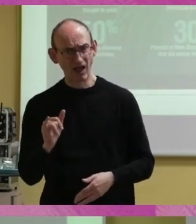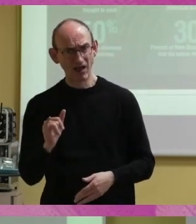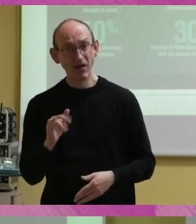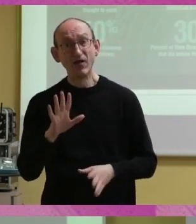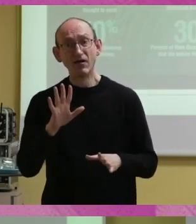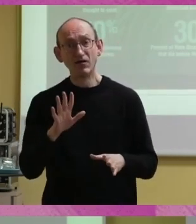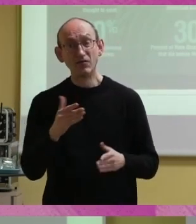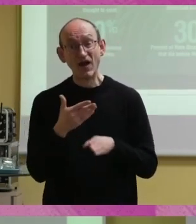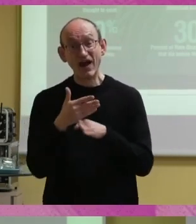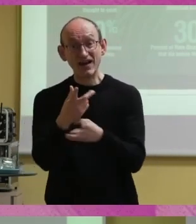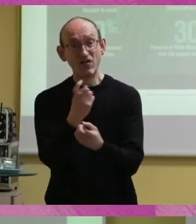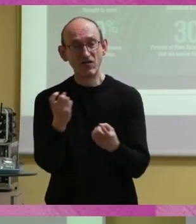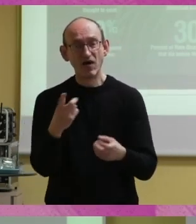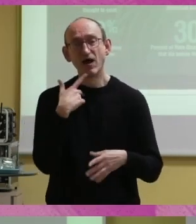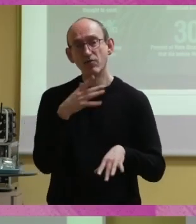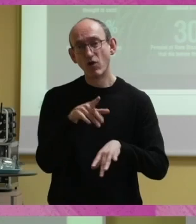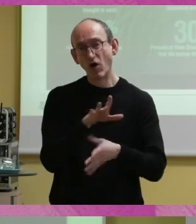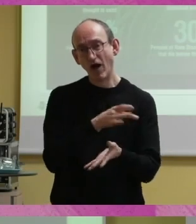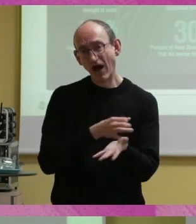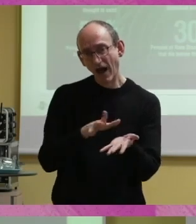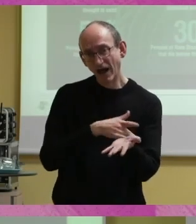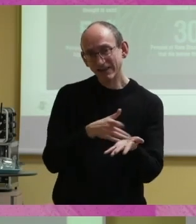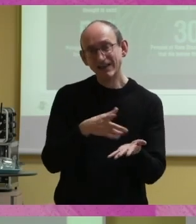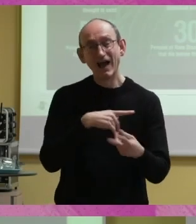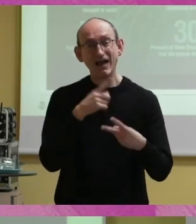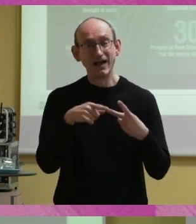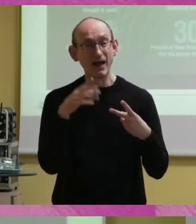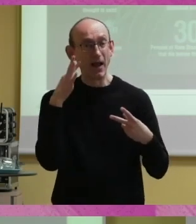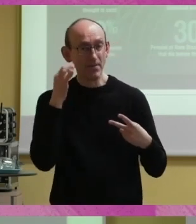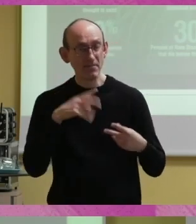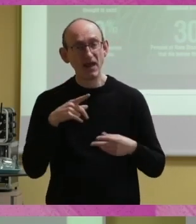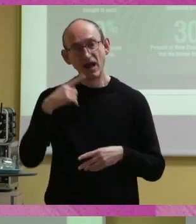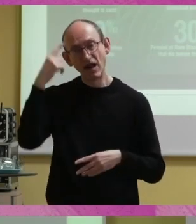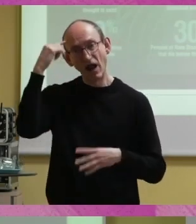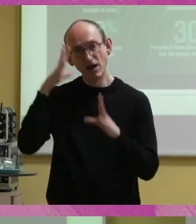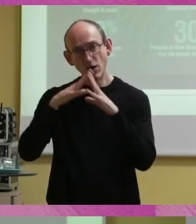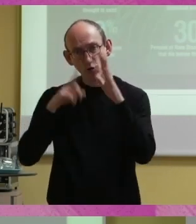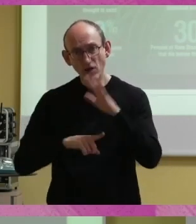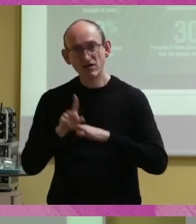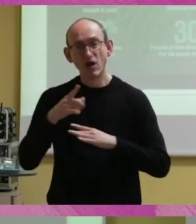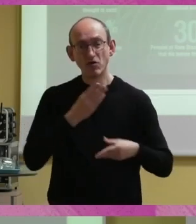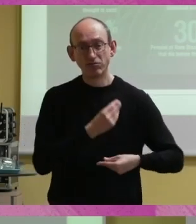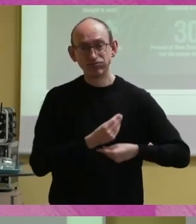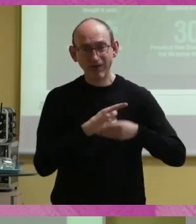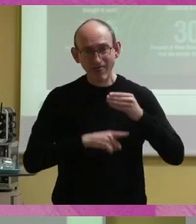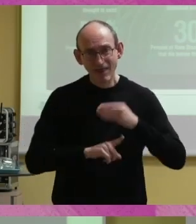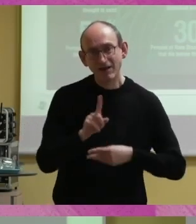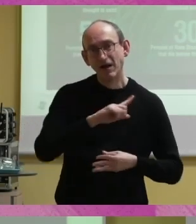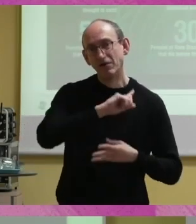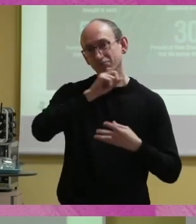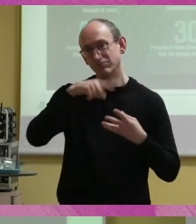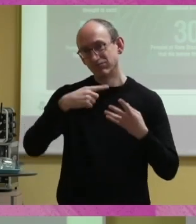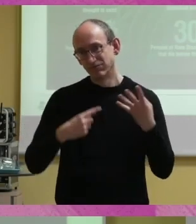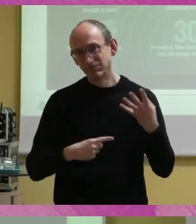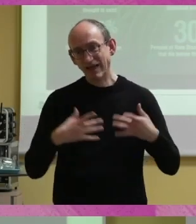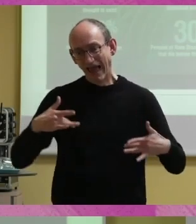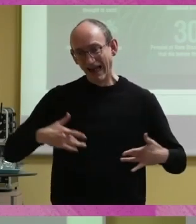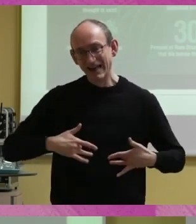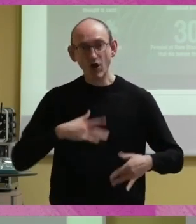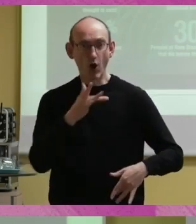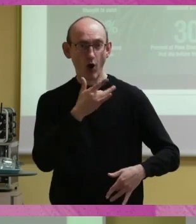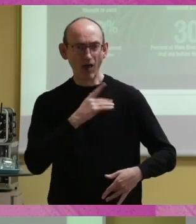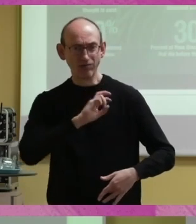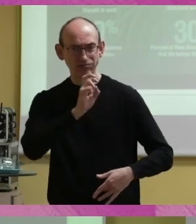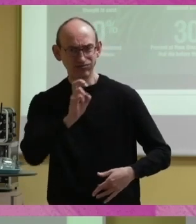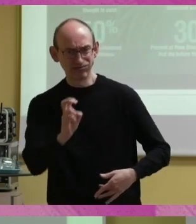faltan todas las demás, las hematológicas, las de la piel, las del neurodesarrollo, las del desarrollo embrionario, las del riñón, el